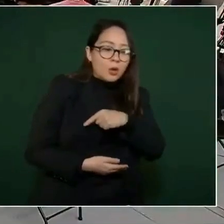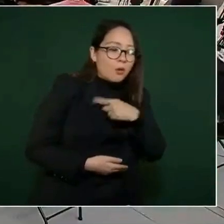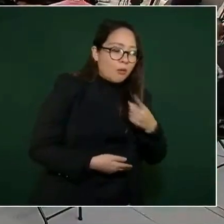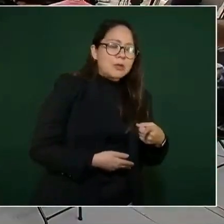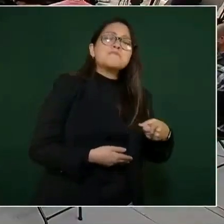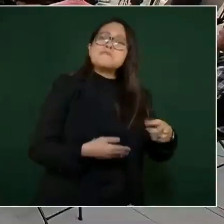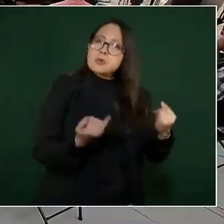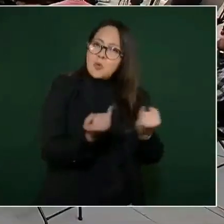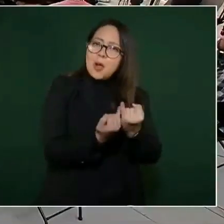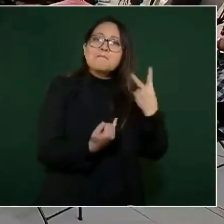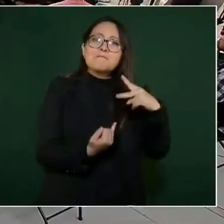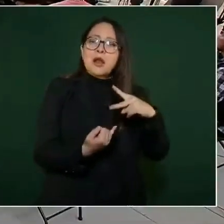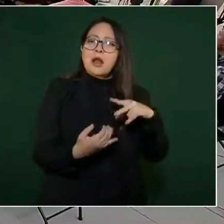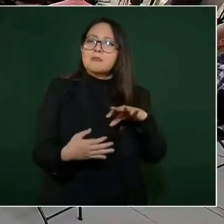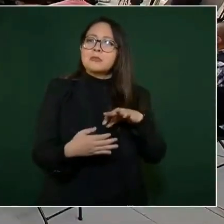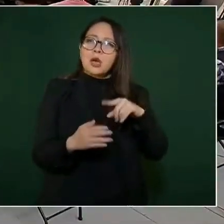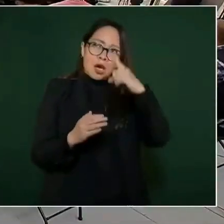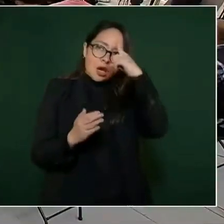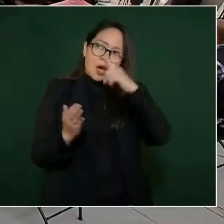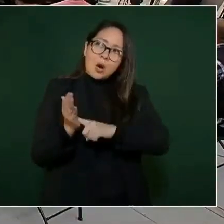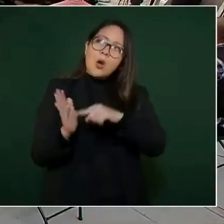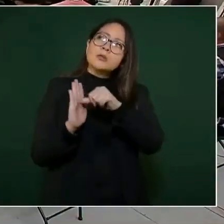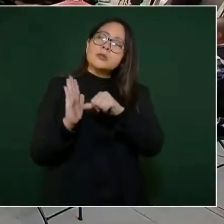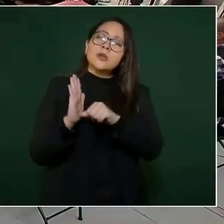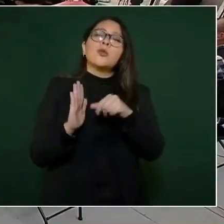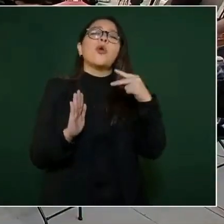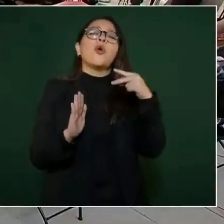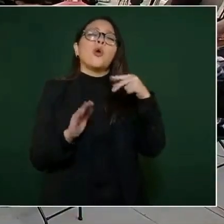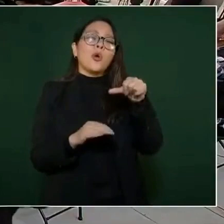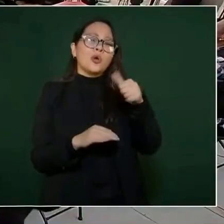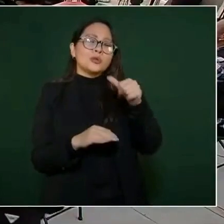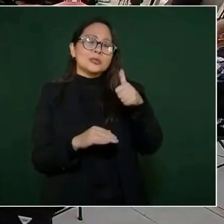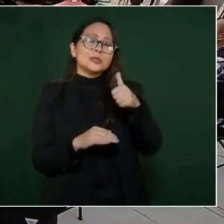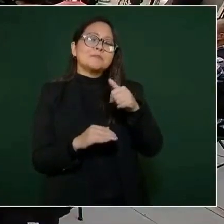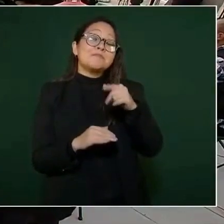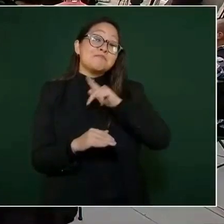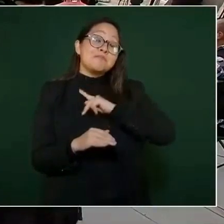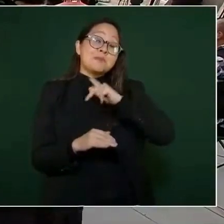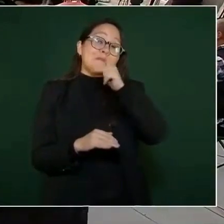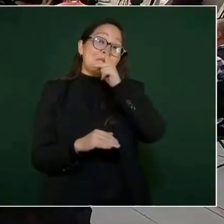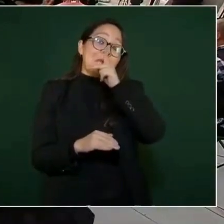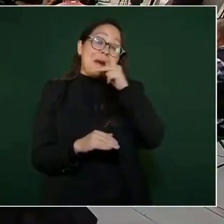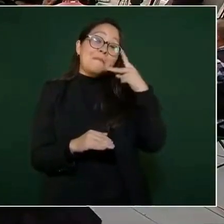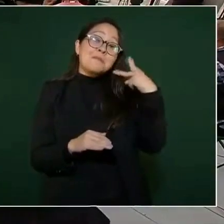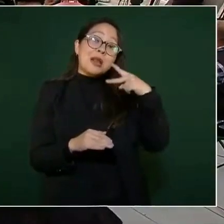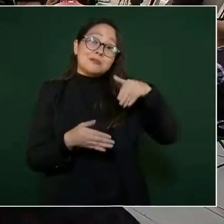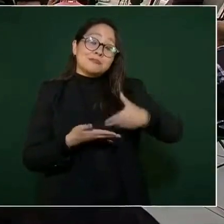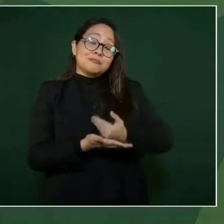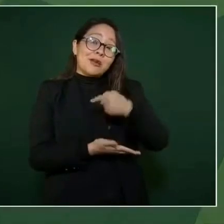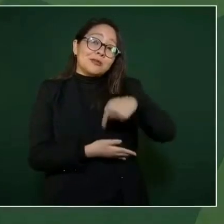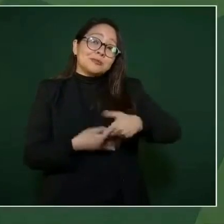11 de la Constitución de Veracruz, y mi padre era veracruzano.